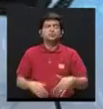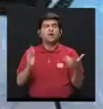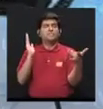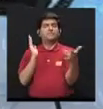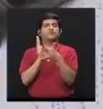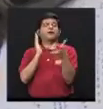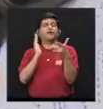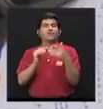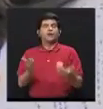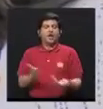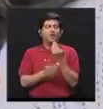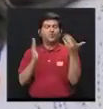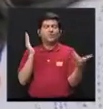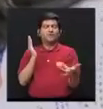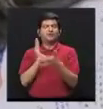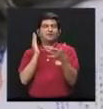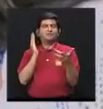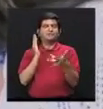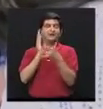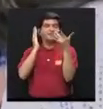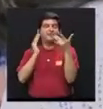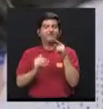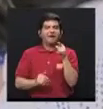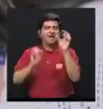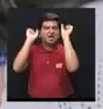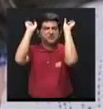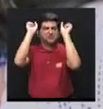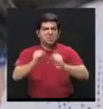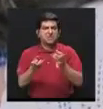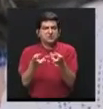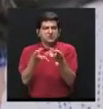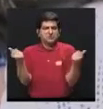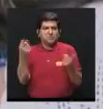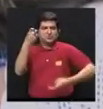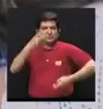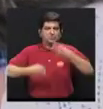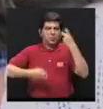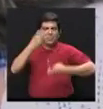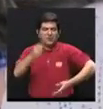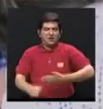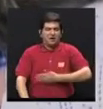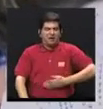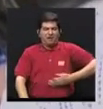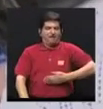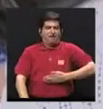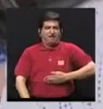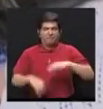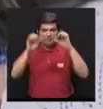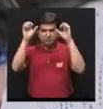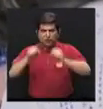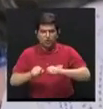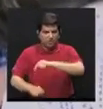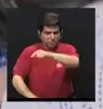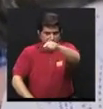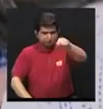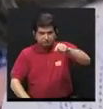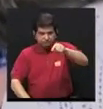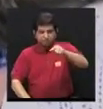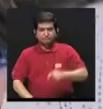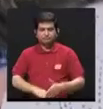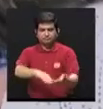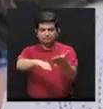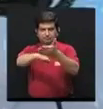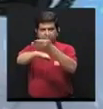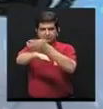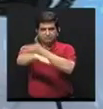nuevas tecnologías que son las que pueden resolver los problemas del hambre y que pueden... aumentar la